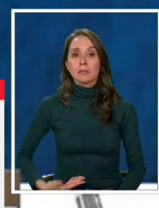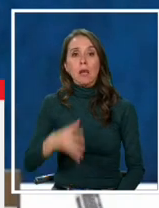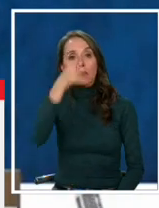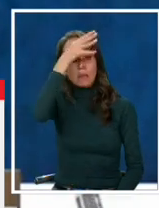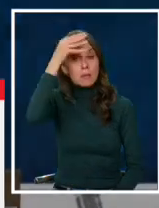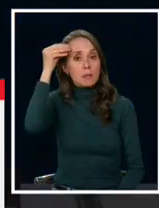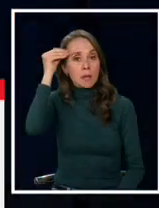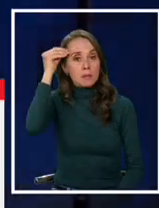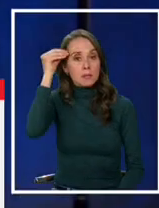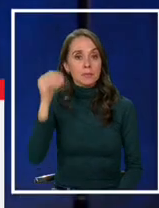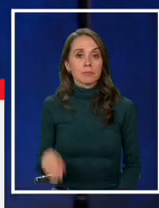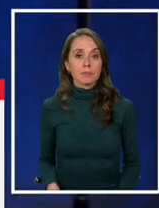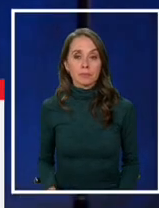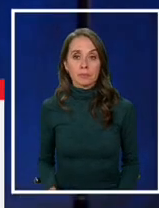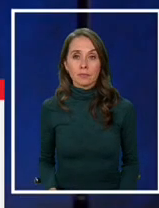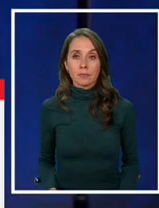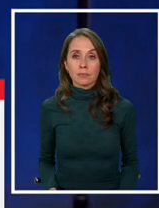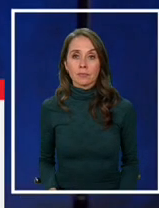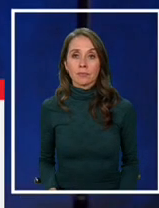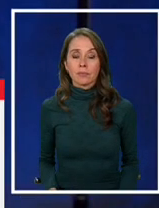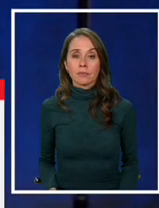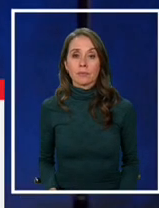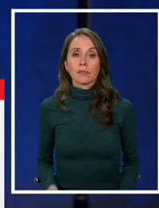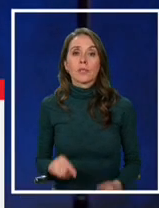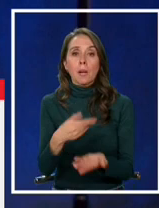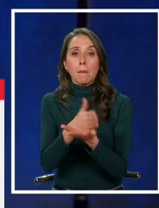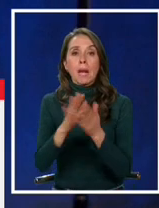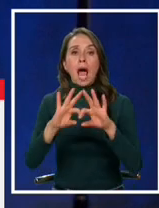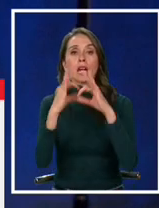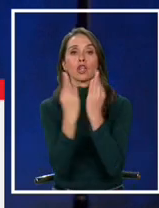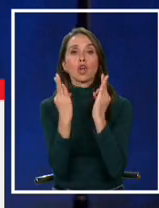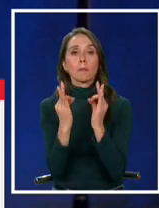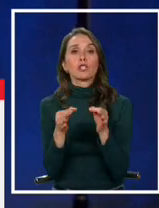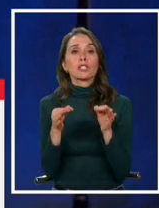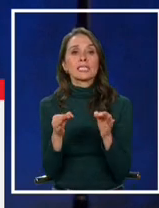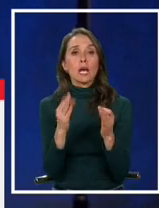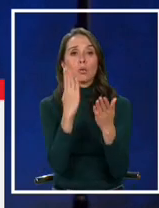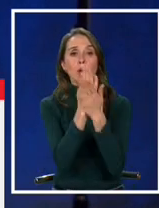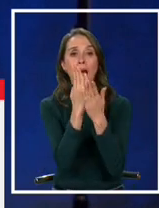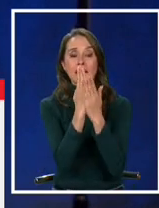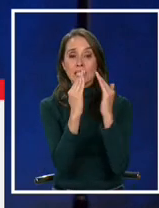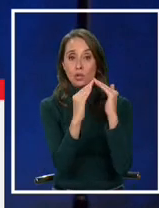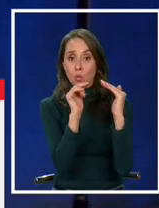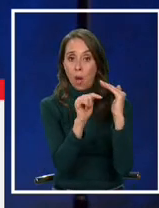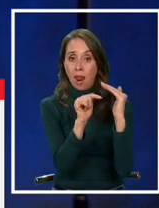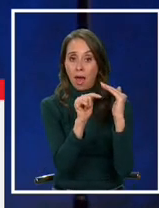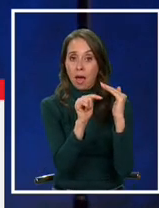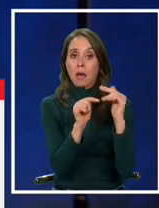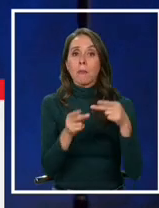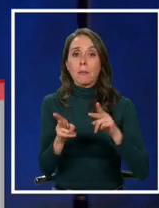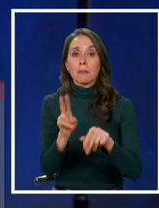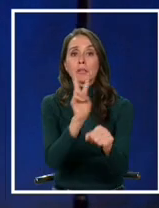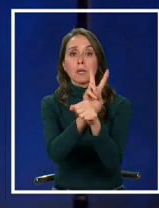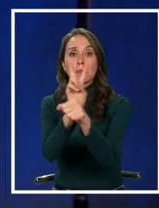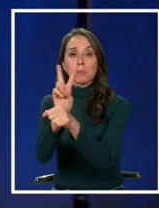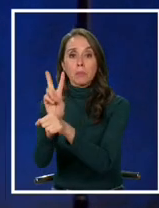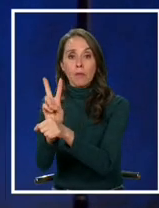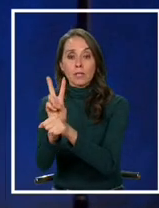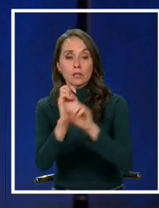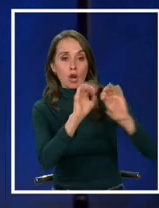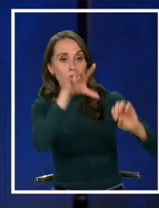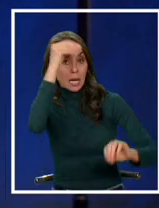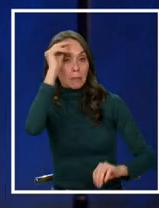Donald Trump como parte de un plan integral de seguridad escolar es hora de permitir que los maestros